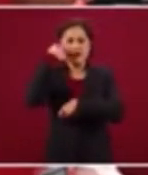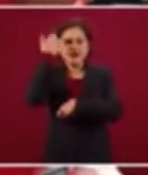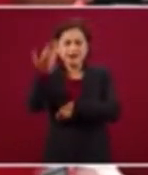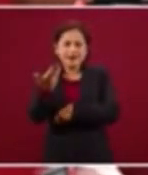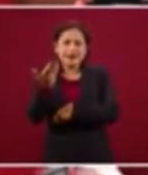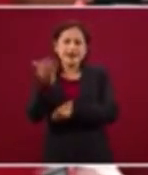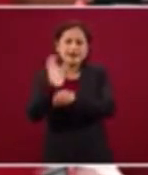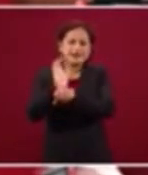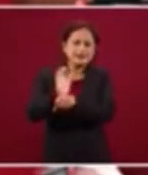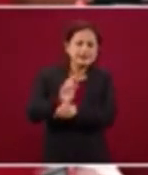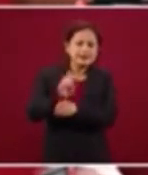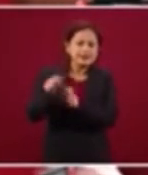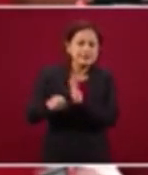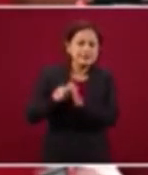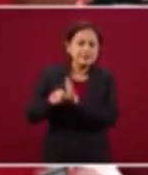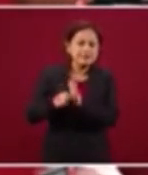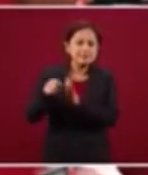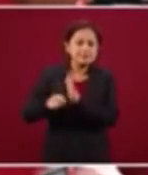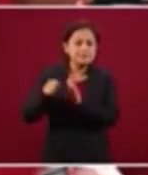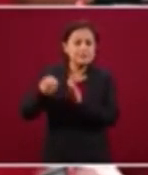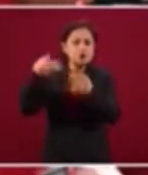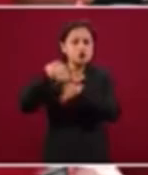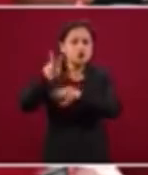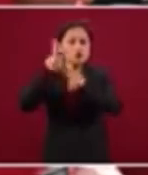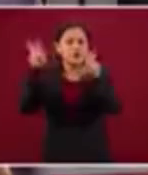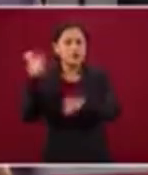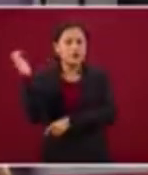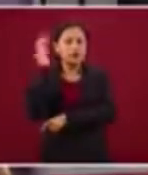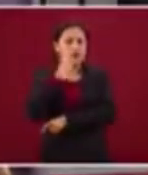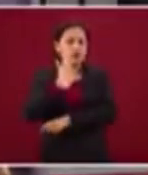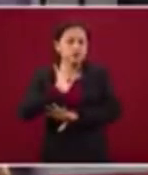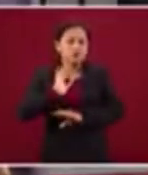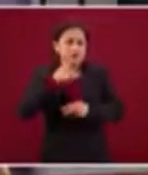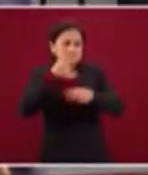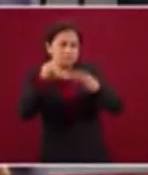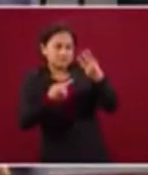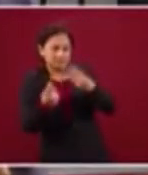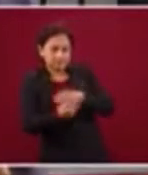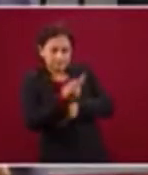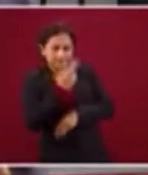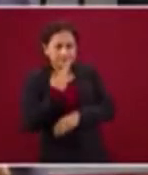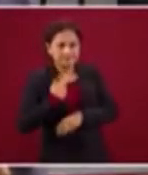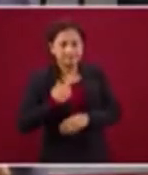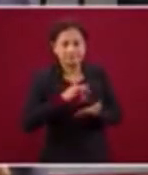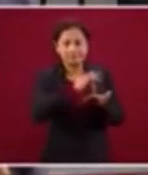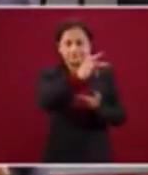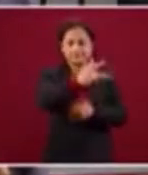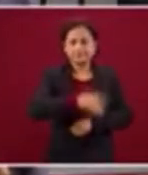Bueno, serían mis preguntas con respecto a lo del avión. Gracias. Sí.